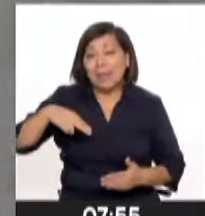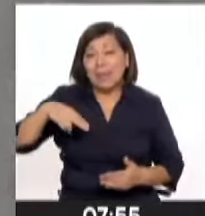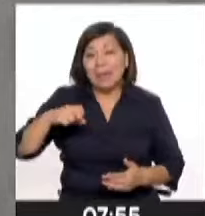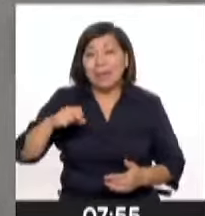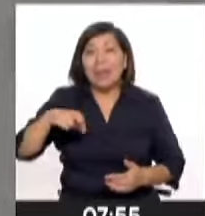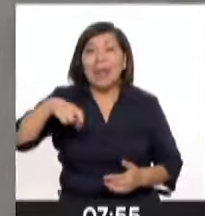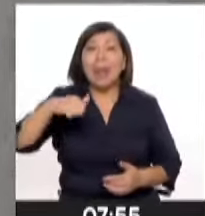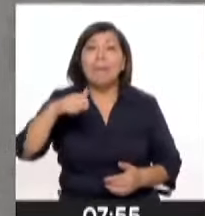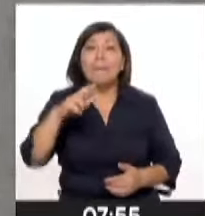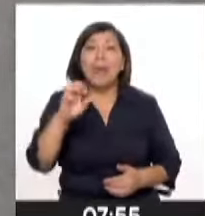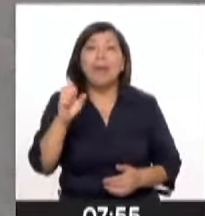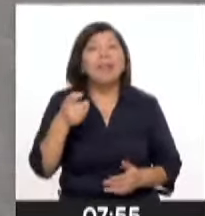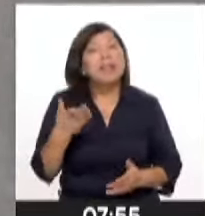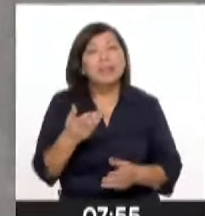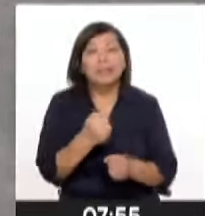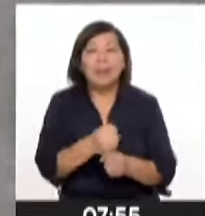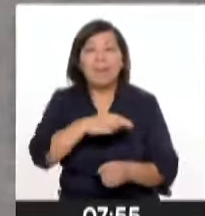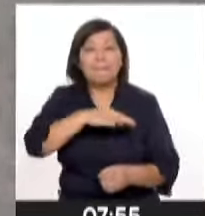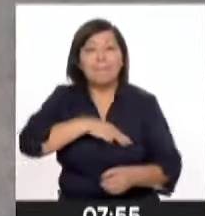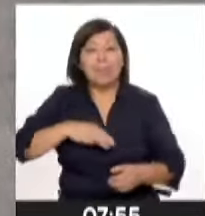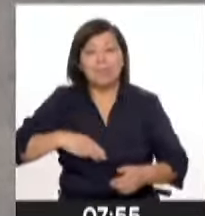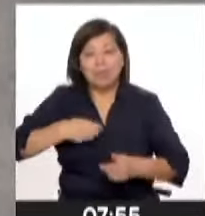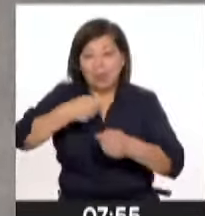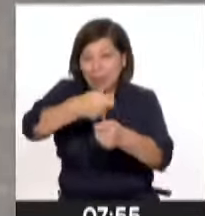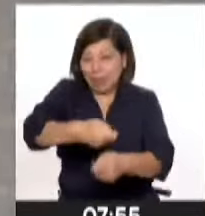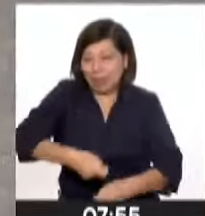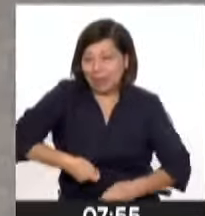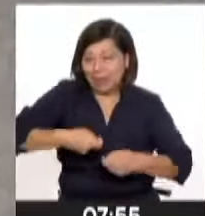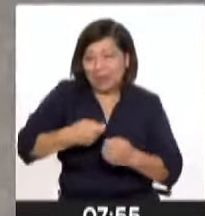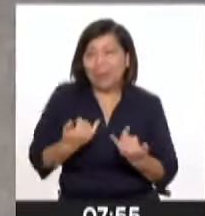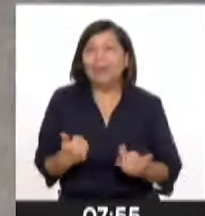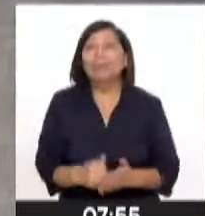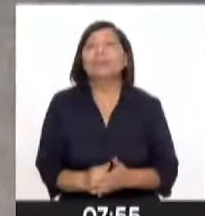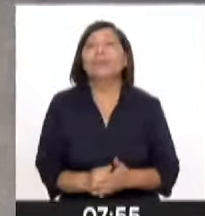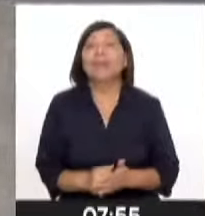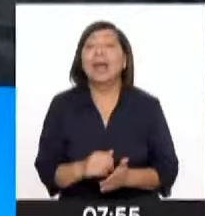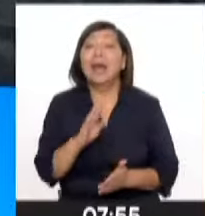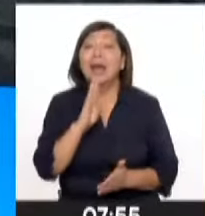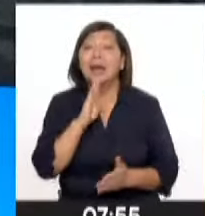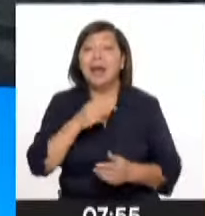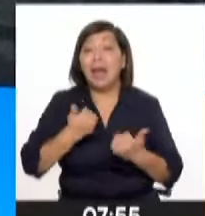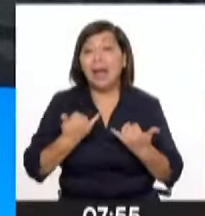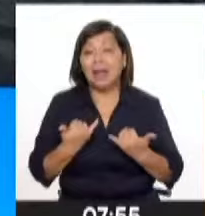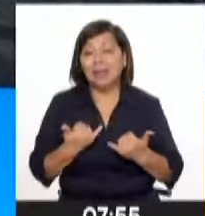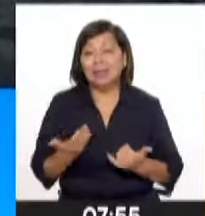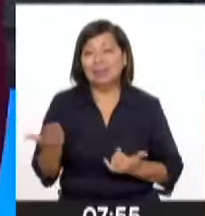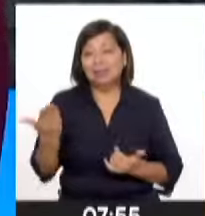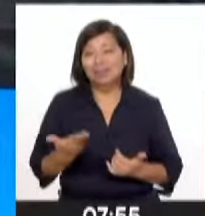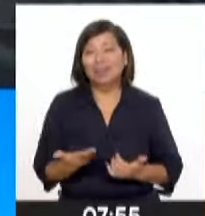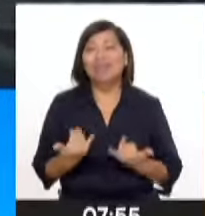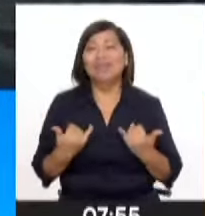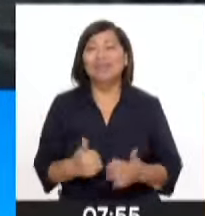Paredes, ministra de Desarrollo Agrario y Riego, aquí en nuestro segmento Agro Hoy. Gracias por estar con nosotros.